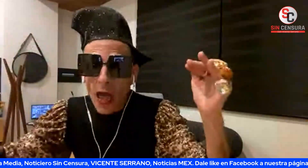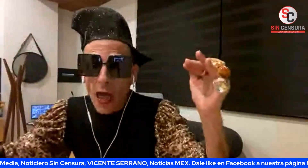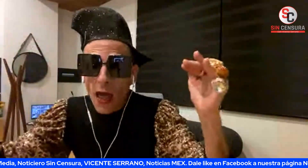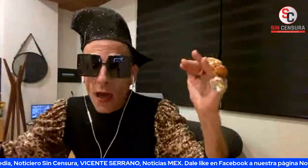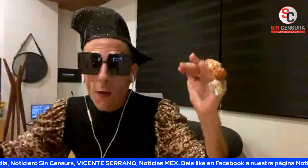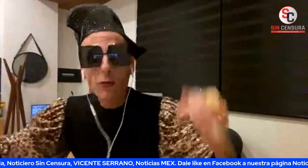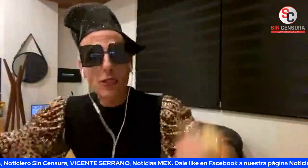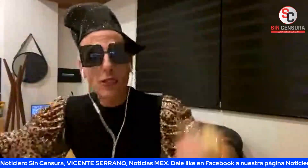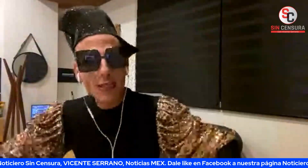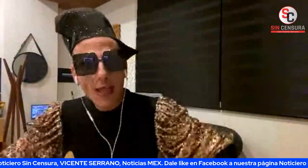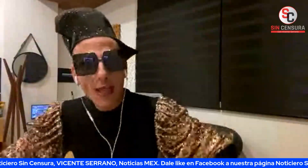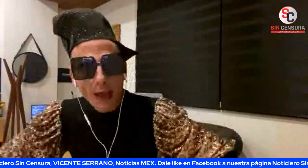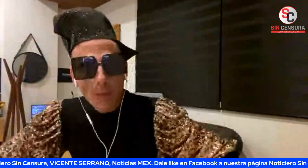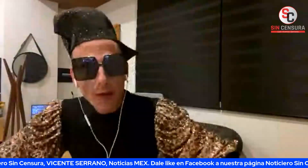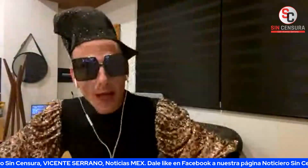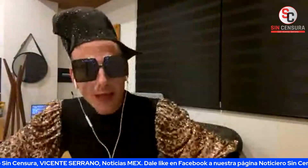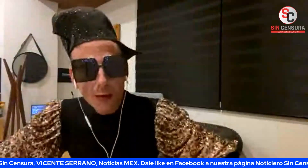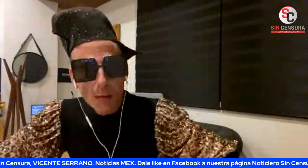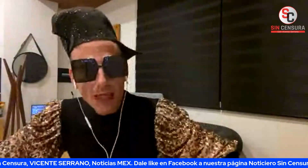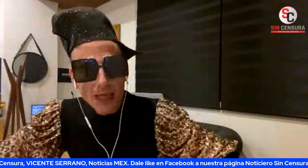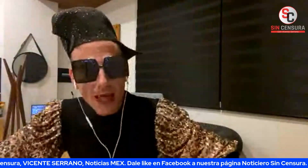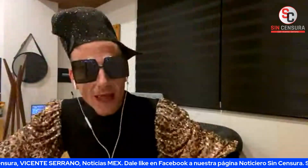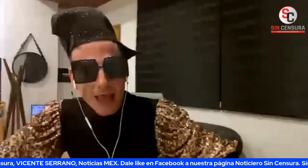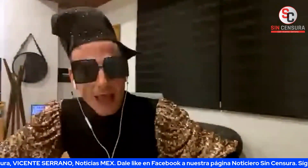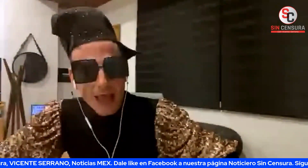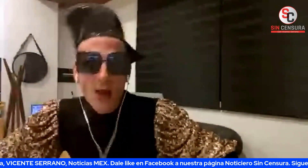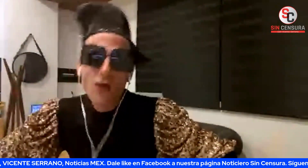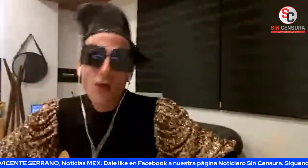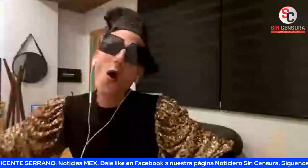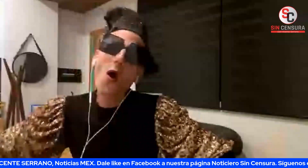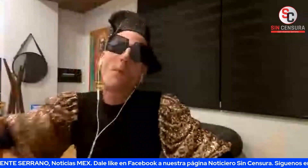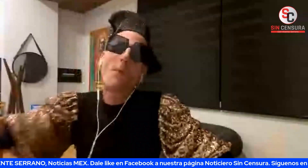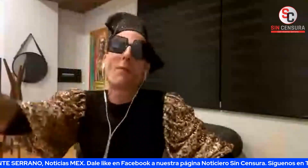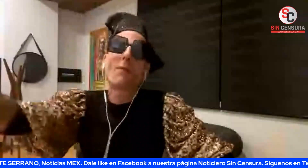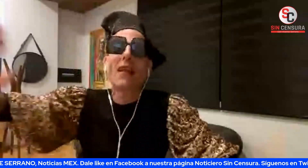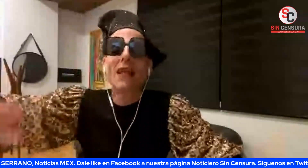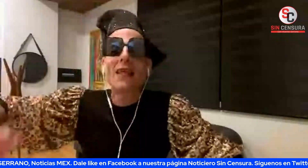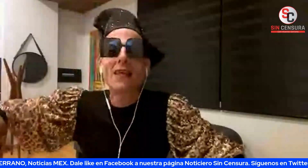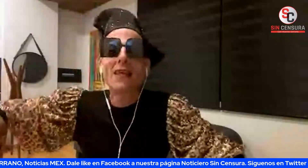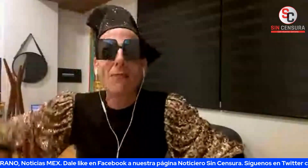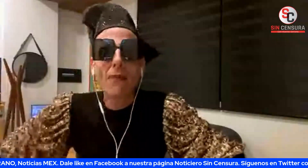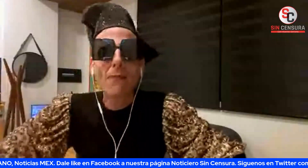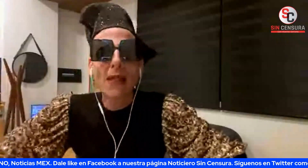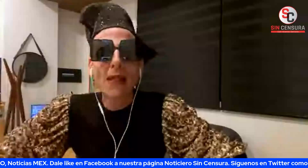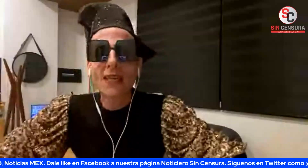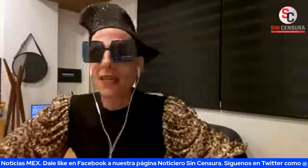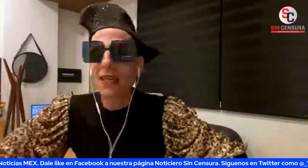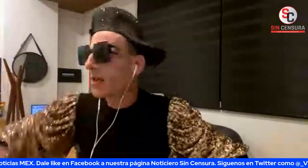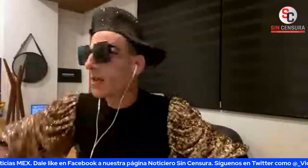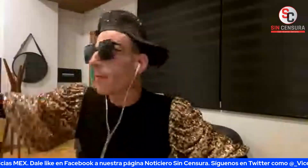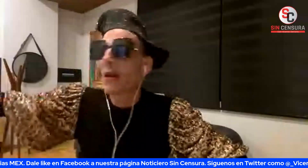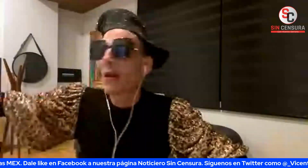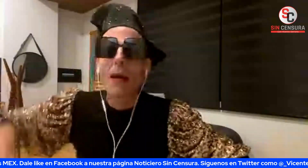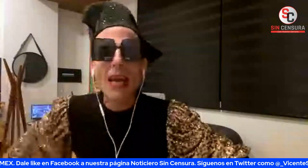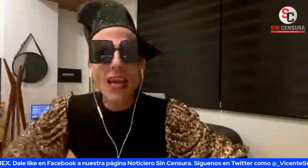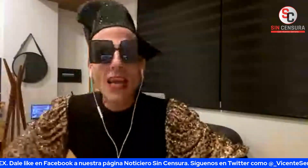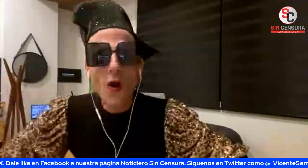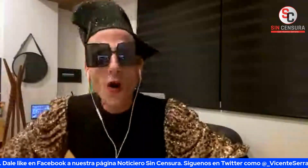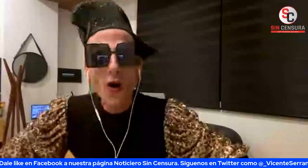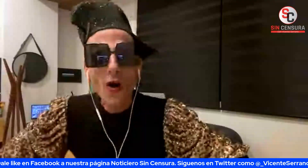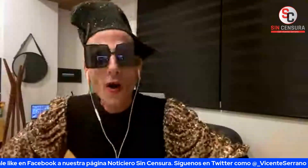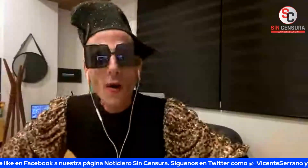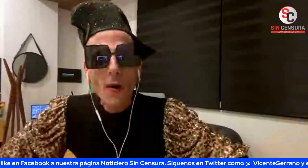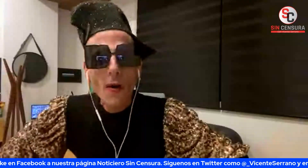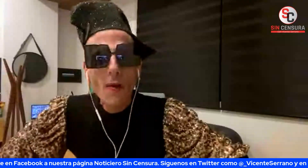persona. ¿Ustedes creen que podría ser su presidenta? No, pues mañana le dice, va a decir que también desaparezca